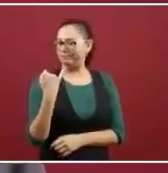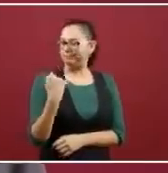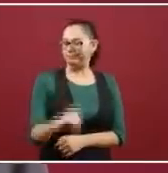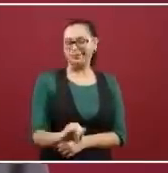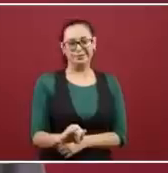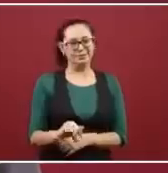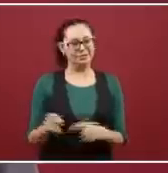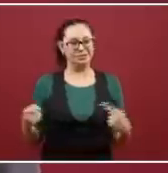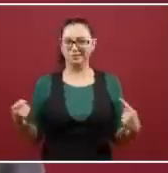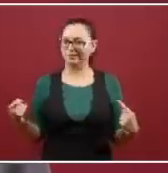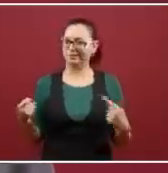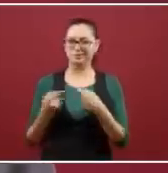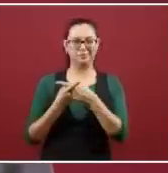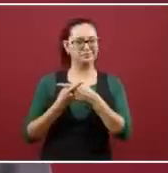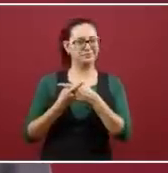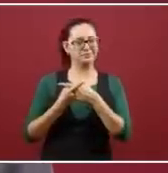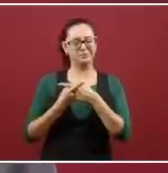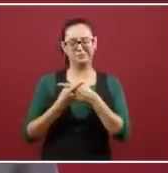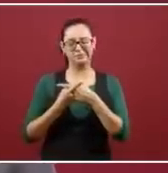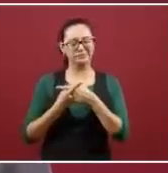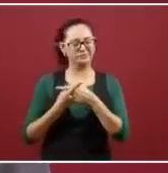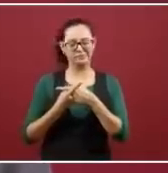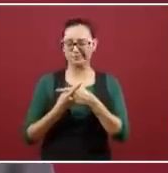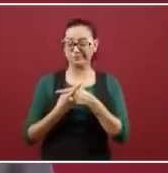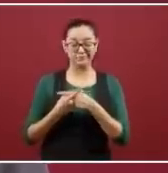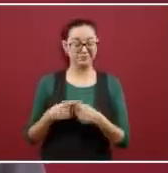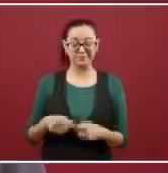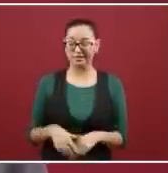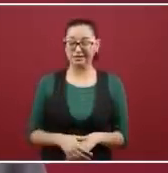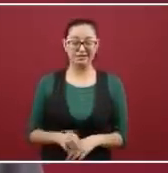Estaban las cosas muy